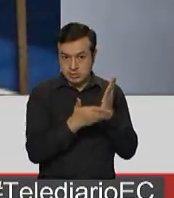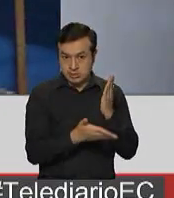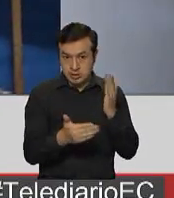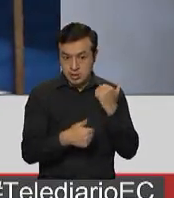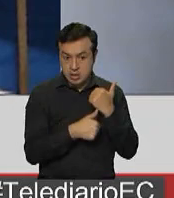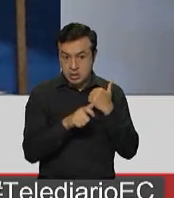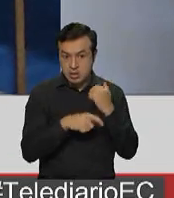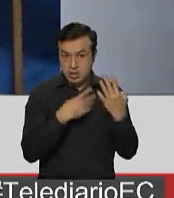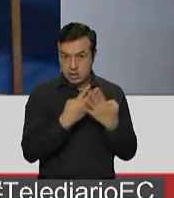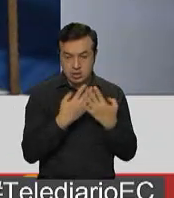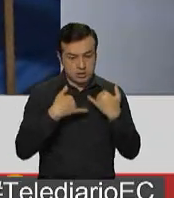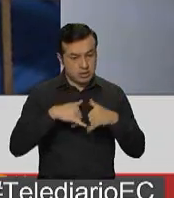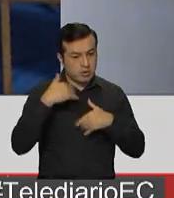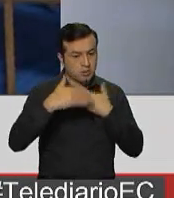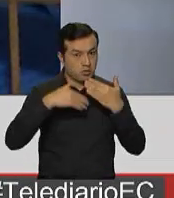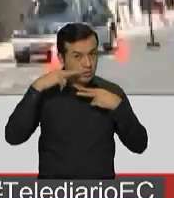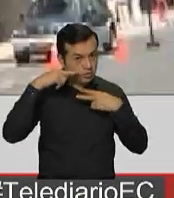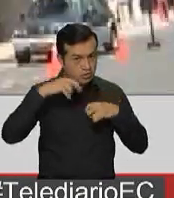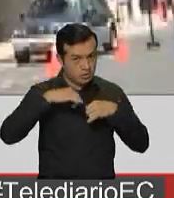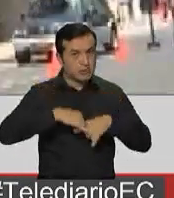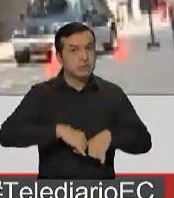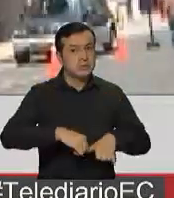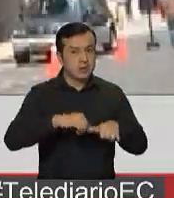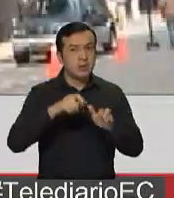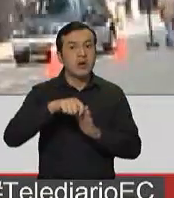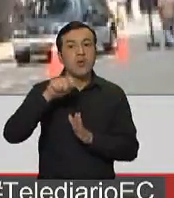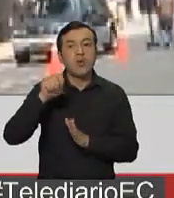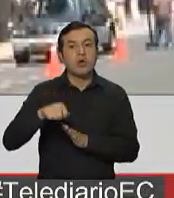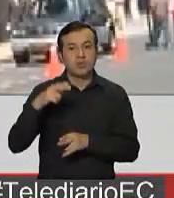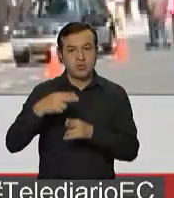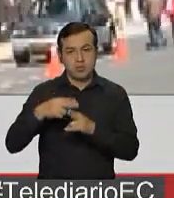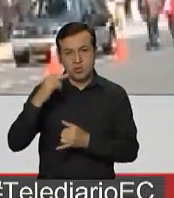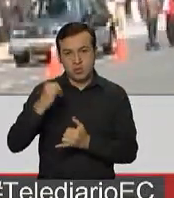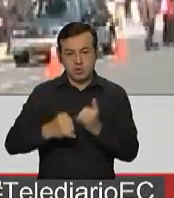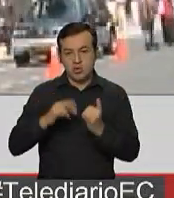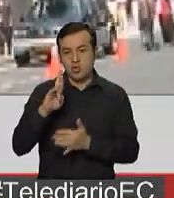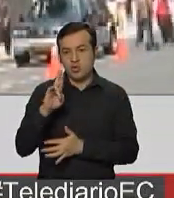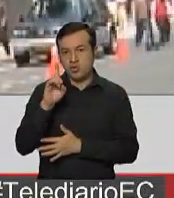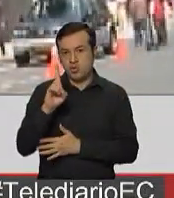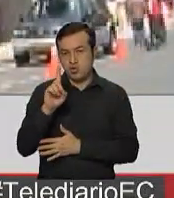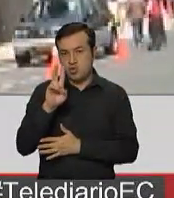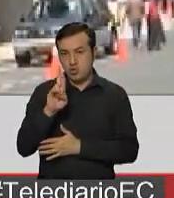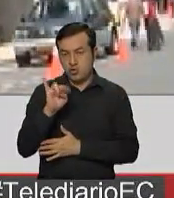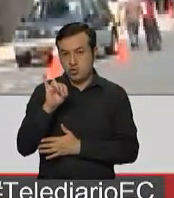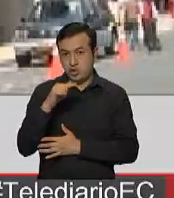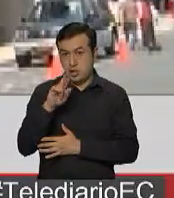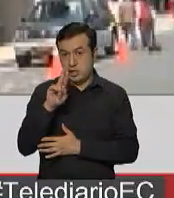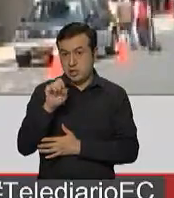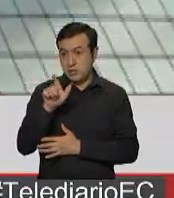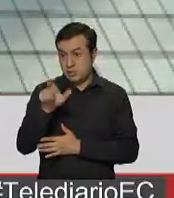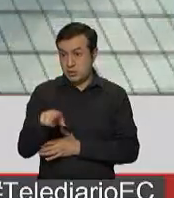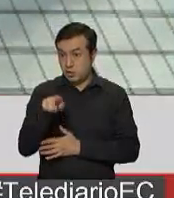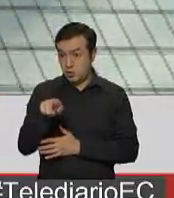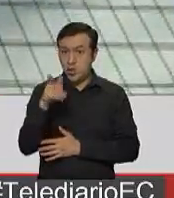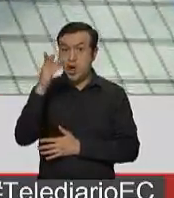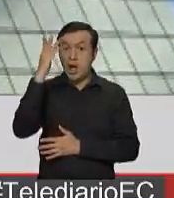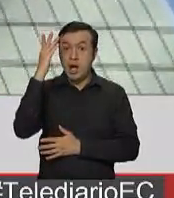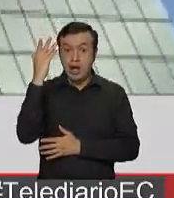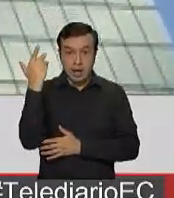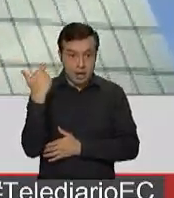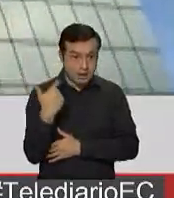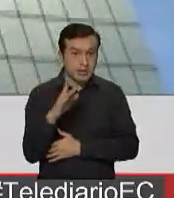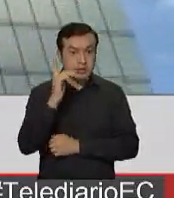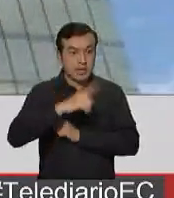nosotros vamos a continuar con el proceso investigativo. El juez Marco Rodríguez fue también uno de los protagonistas del caso Sobornos, al sentenciar